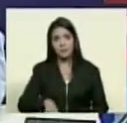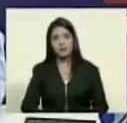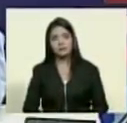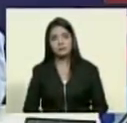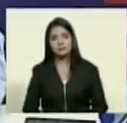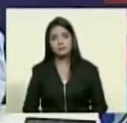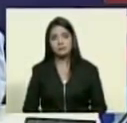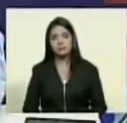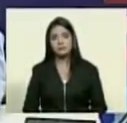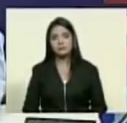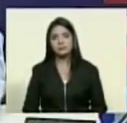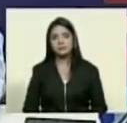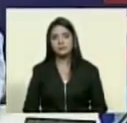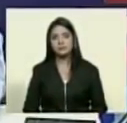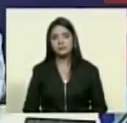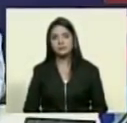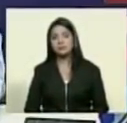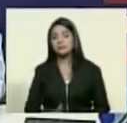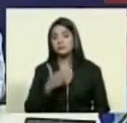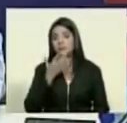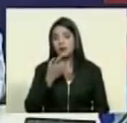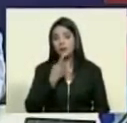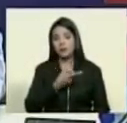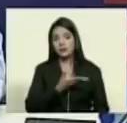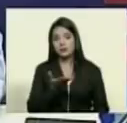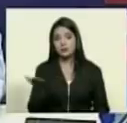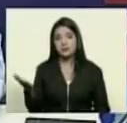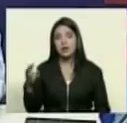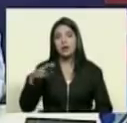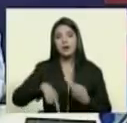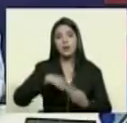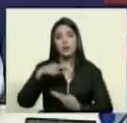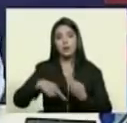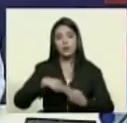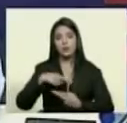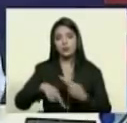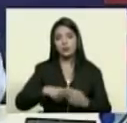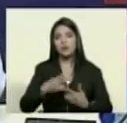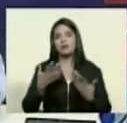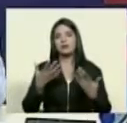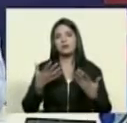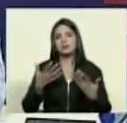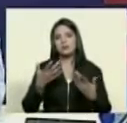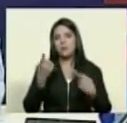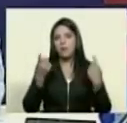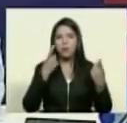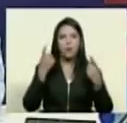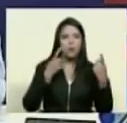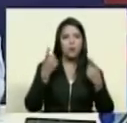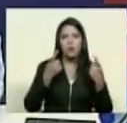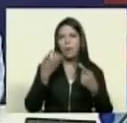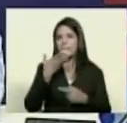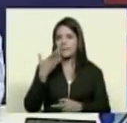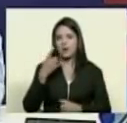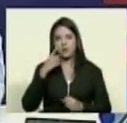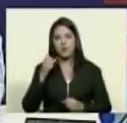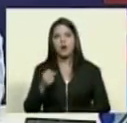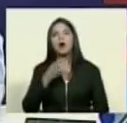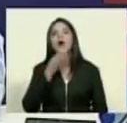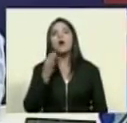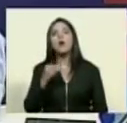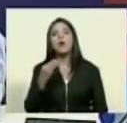Además, si algo hay que decir, es que la revolución se buscó sus mejores cuadros, cuadros